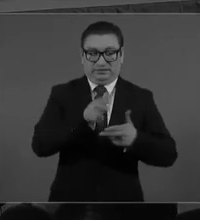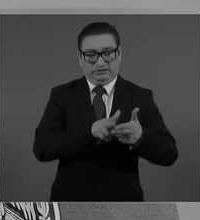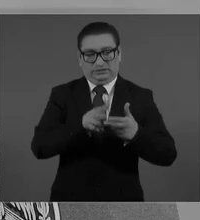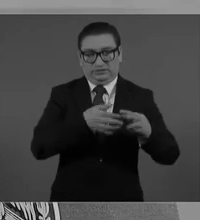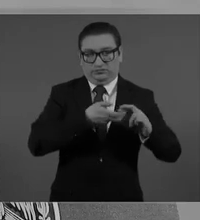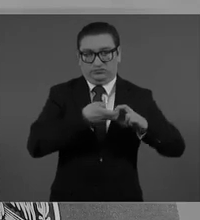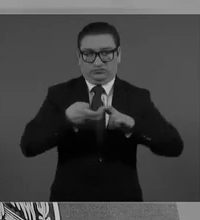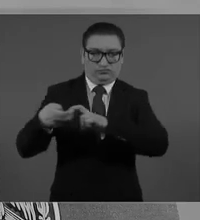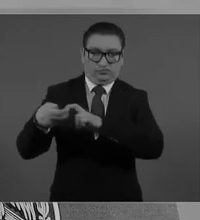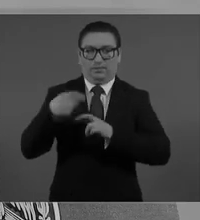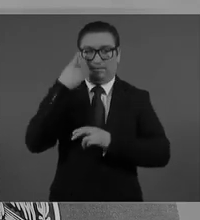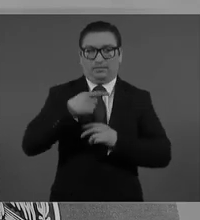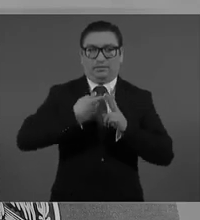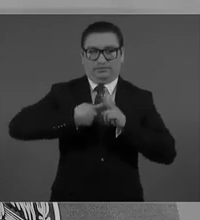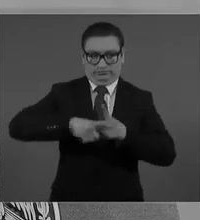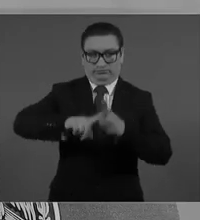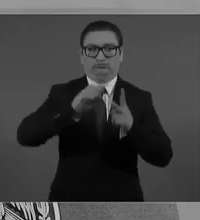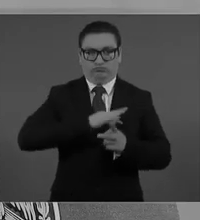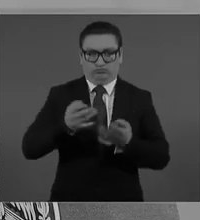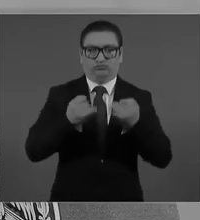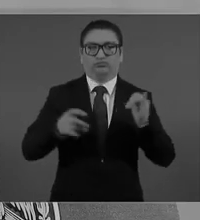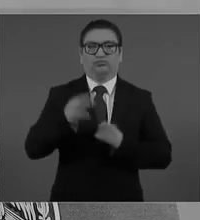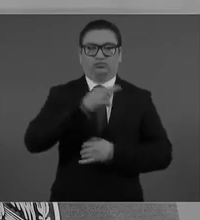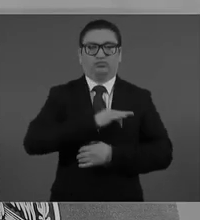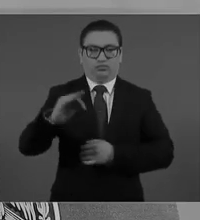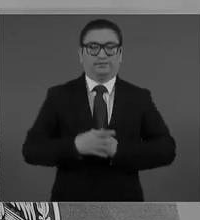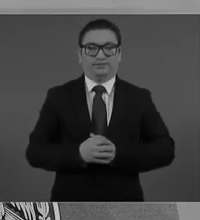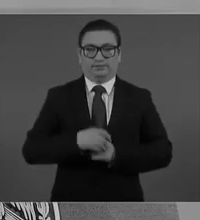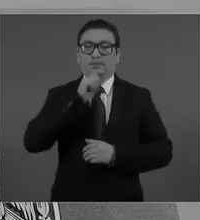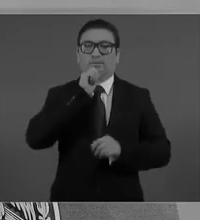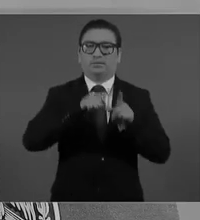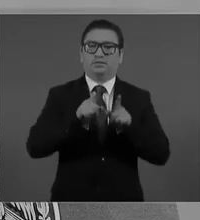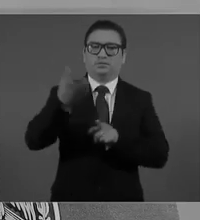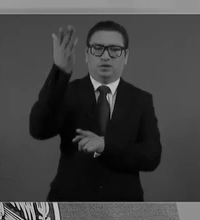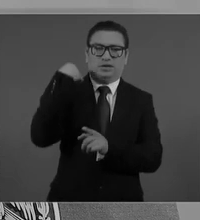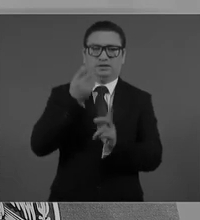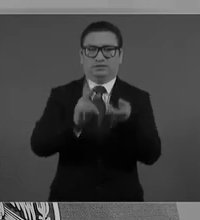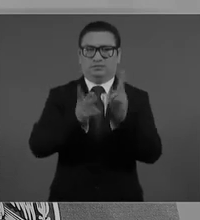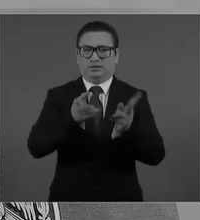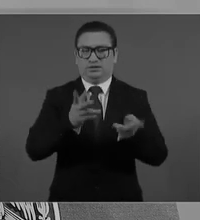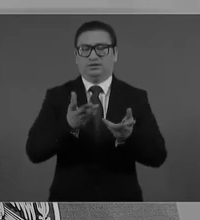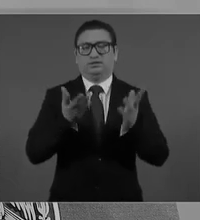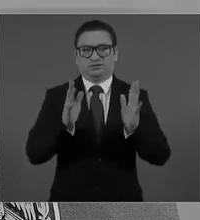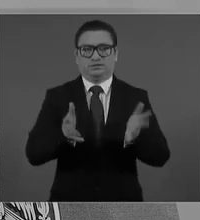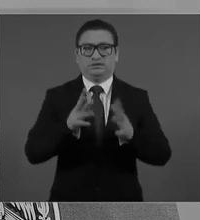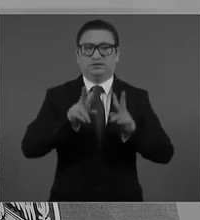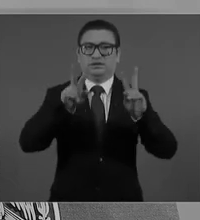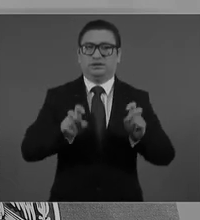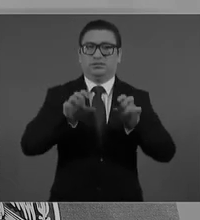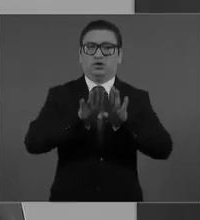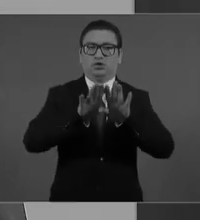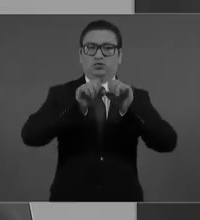el inicio de operaciones. También hemos platicado con ustedes de el